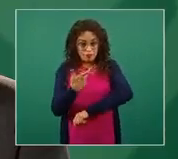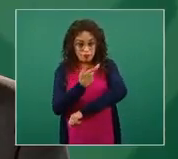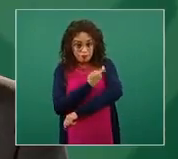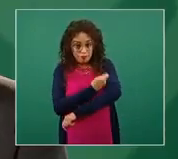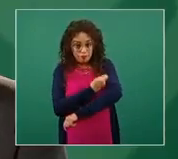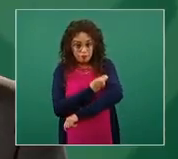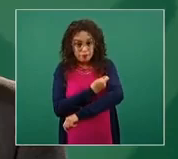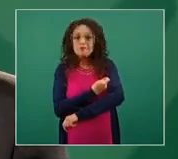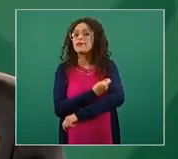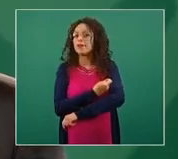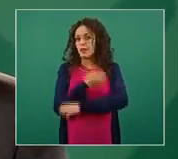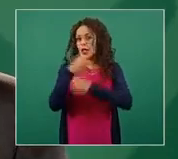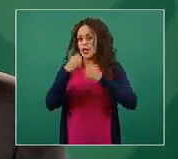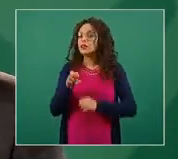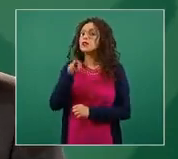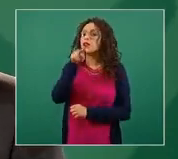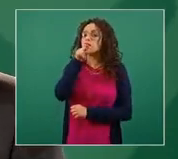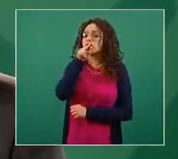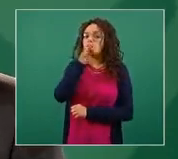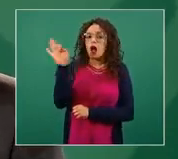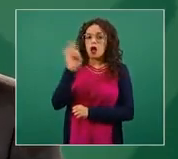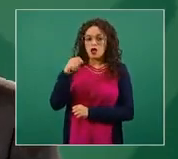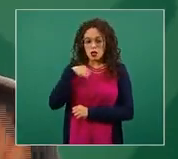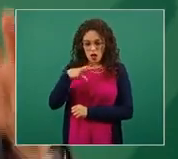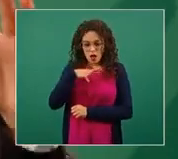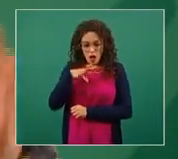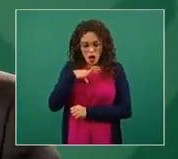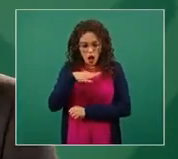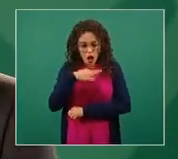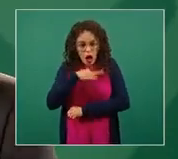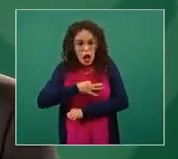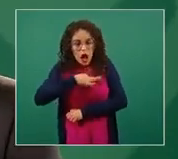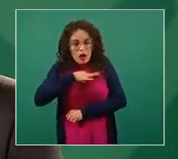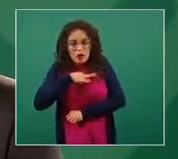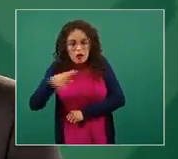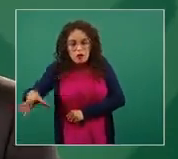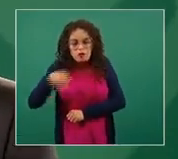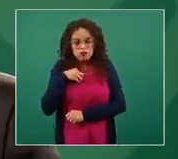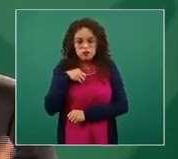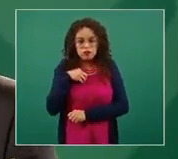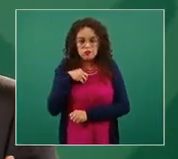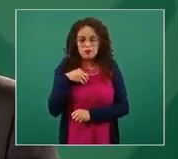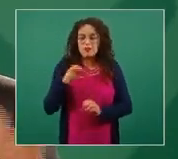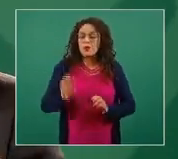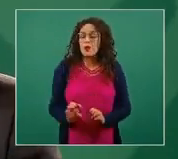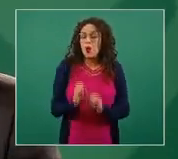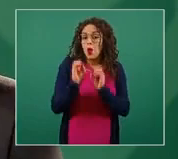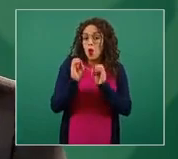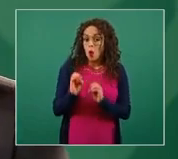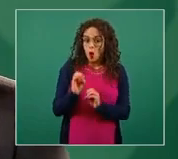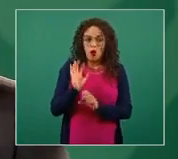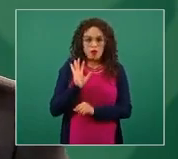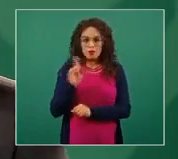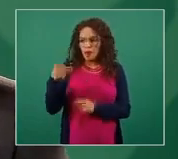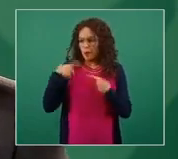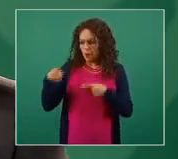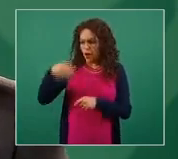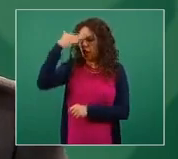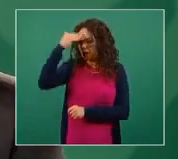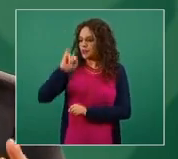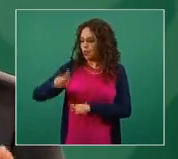está preocupada de que pudiera infectarse. O podría ser subestimado en una persona que sabe que le tocó la